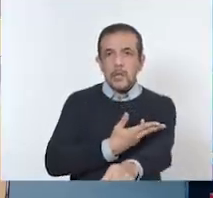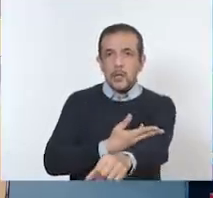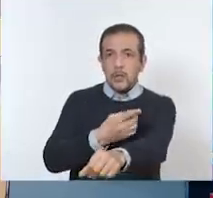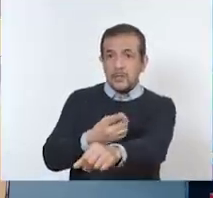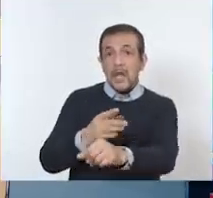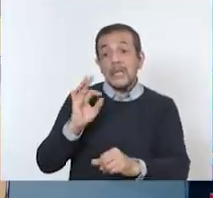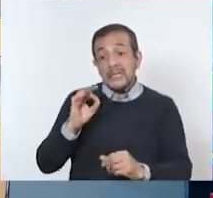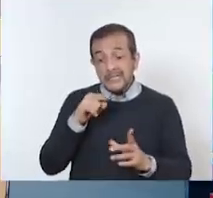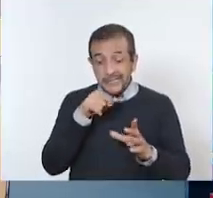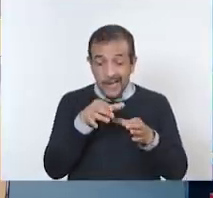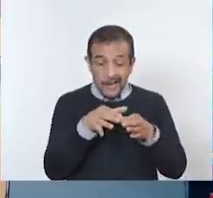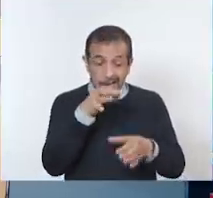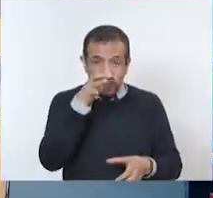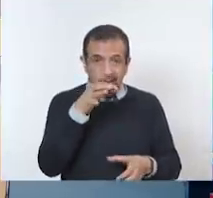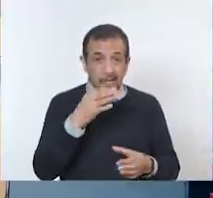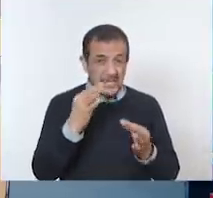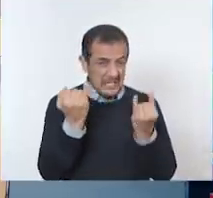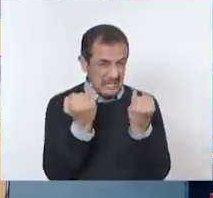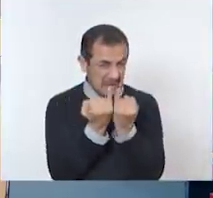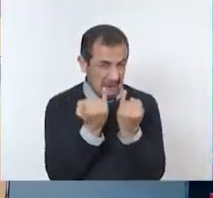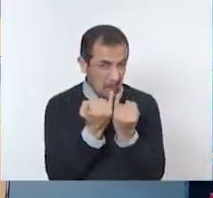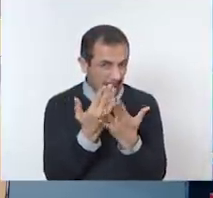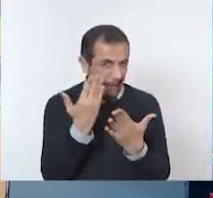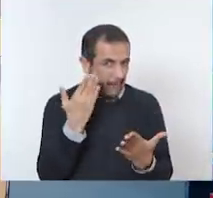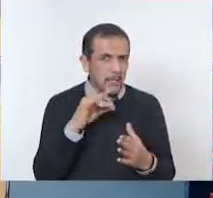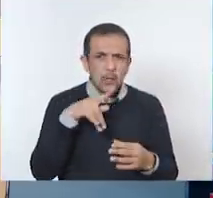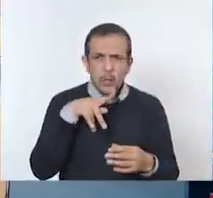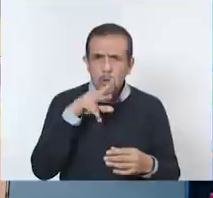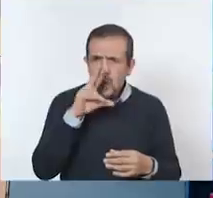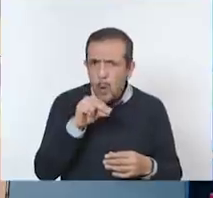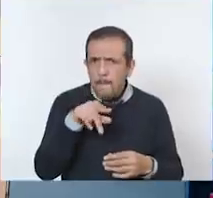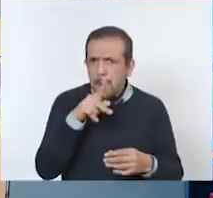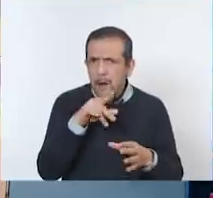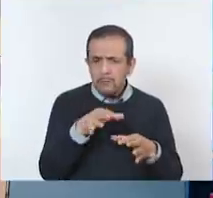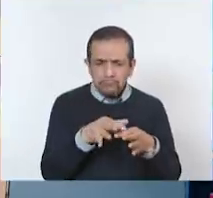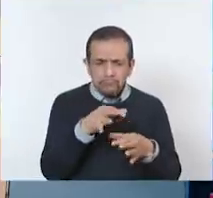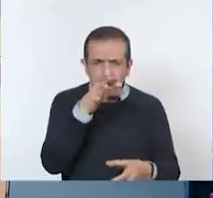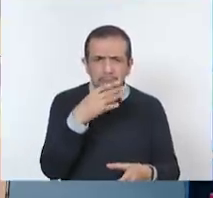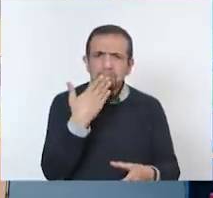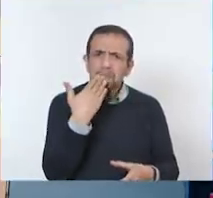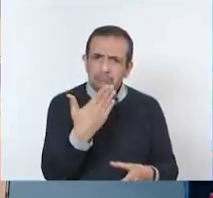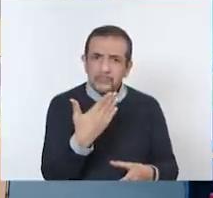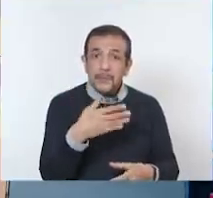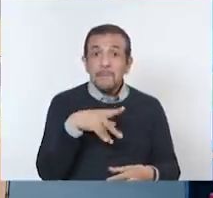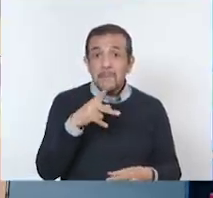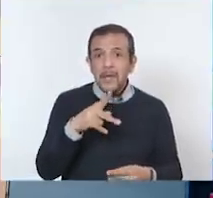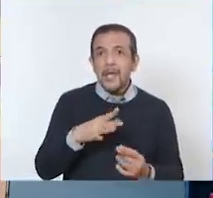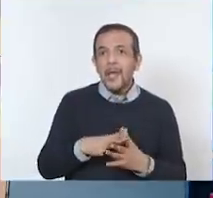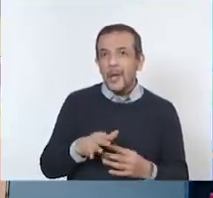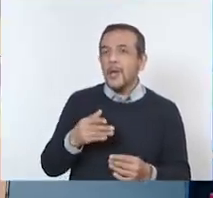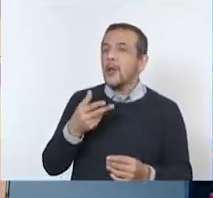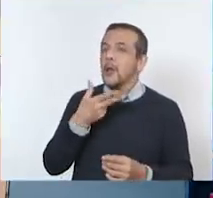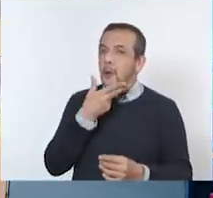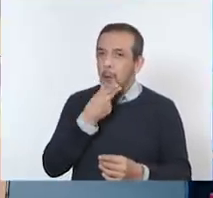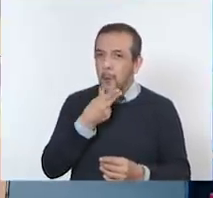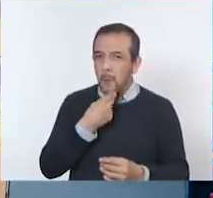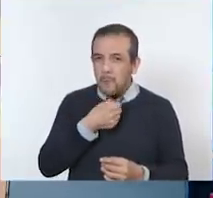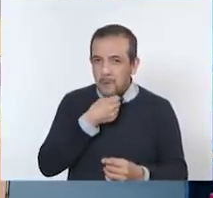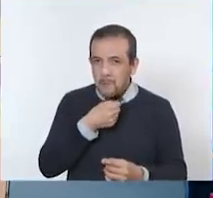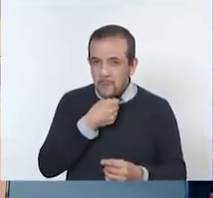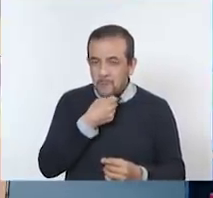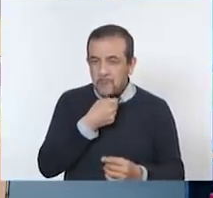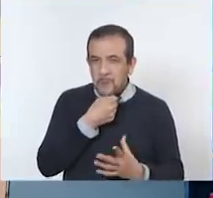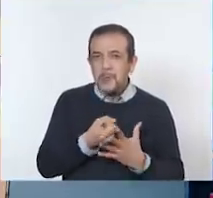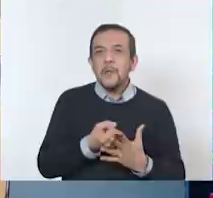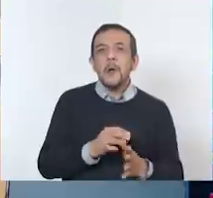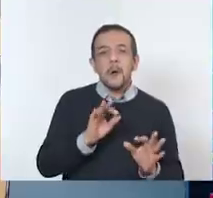florero no está como antes, pero se recuperó. Y lo más importante es que la estimación por él se renovó y aumentó,